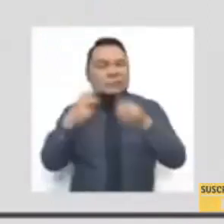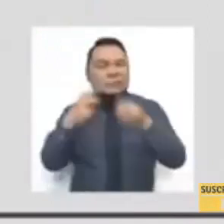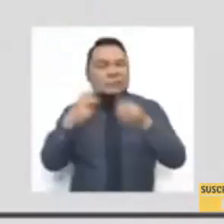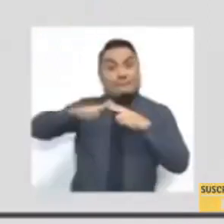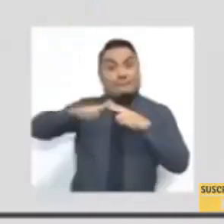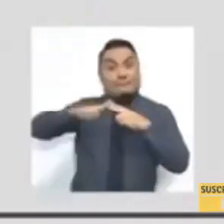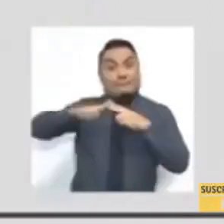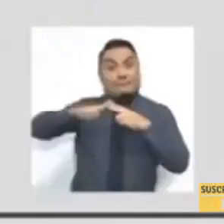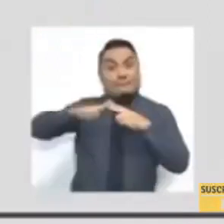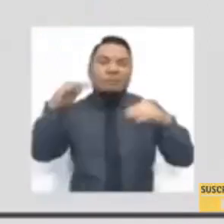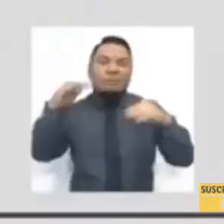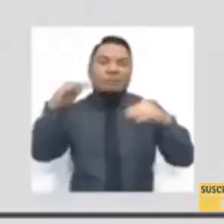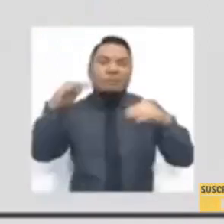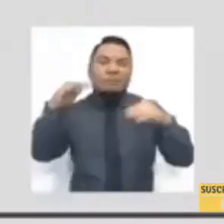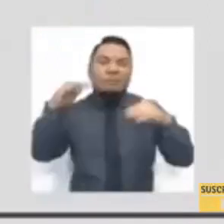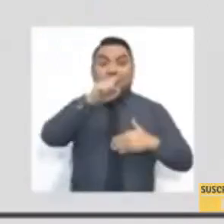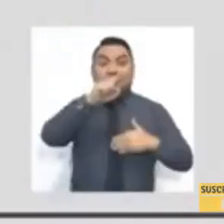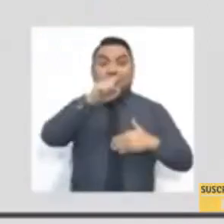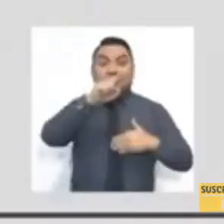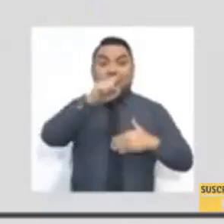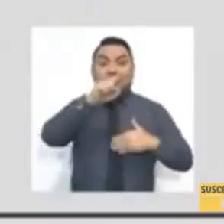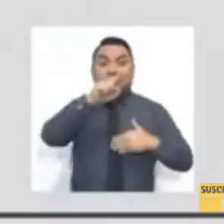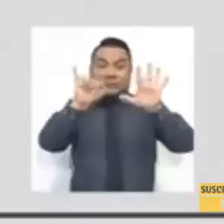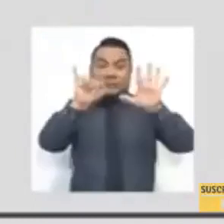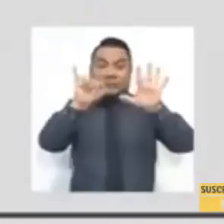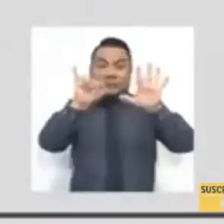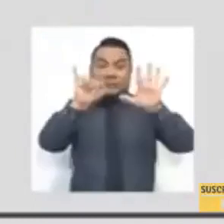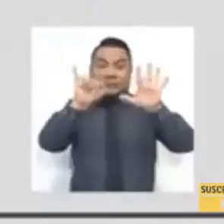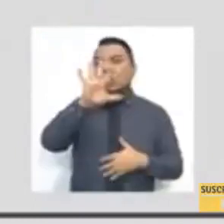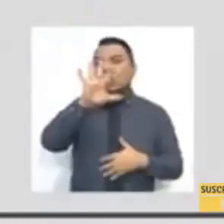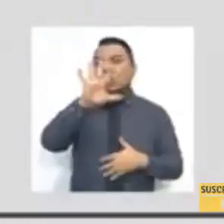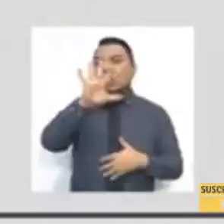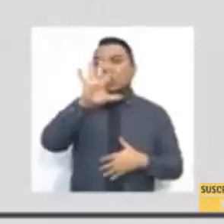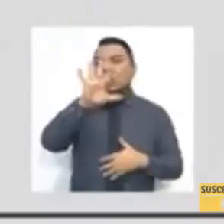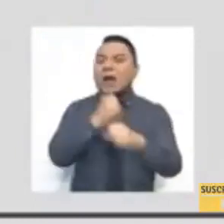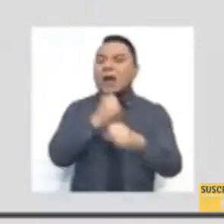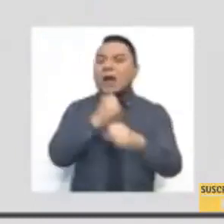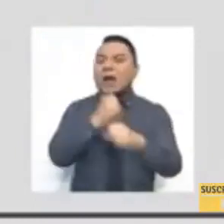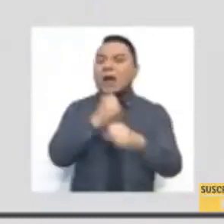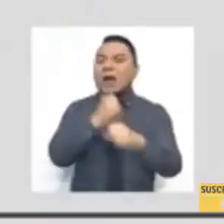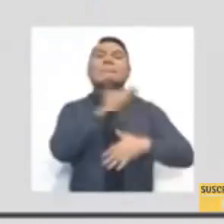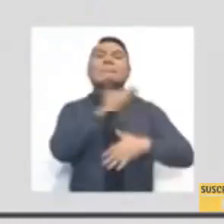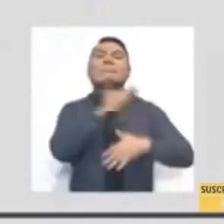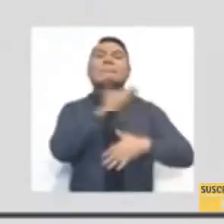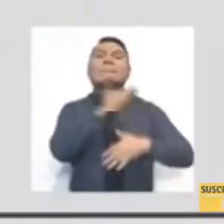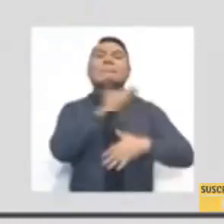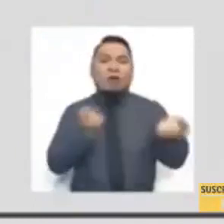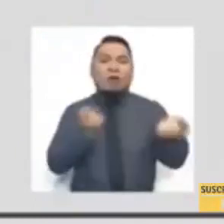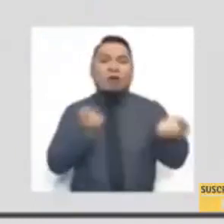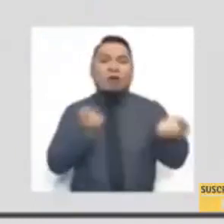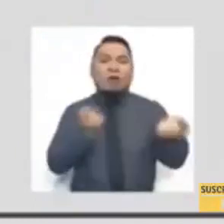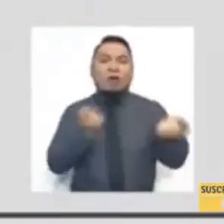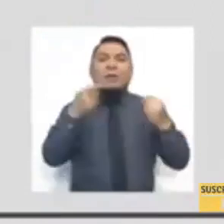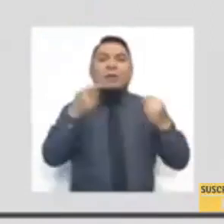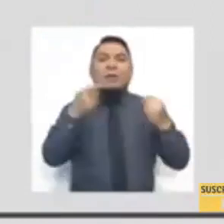República. Así, desde 1826, hemos tenido 59 años y 36 presidentes de gobiernos producto